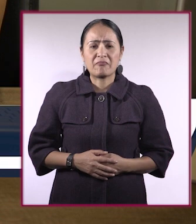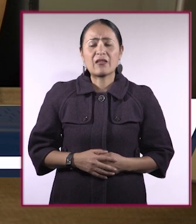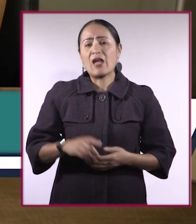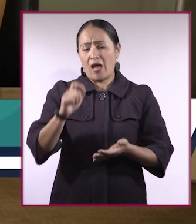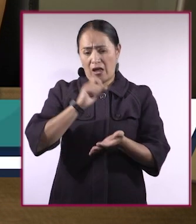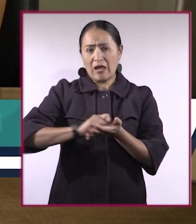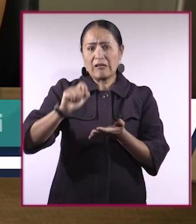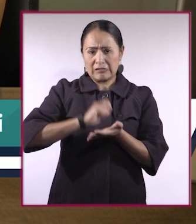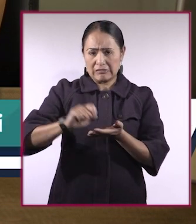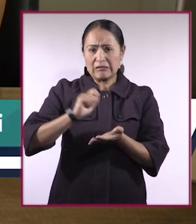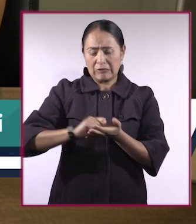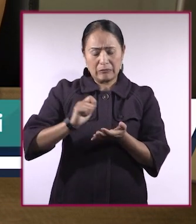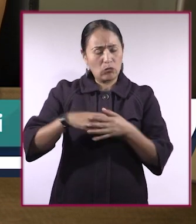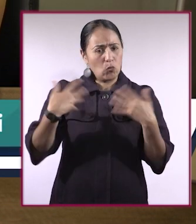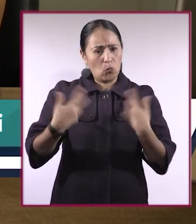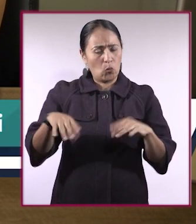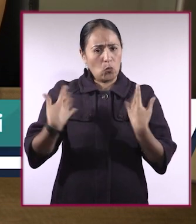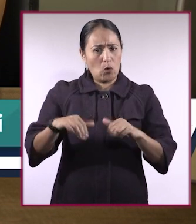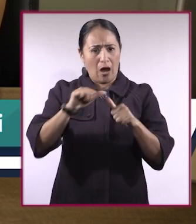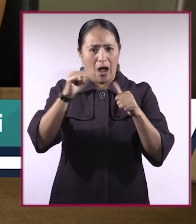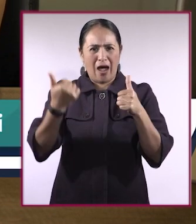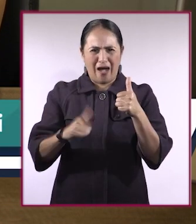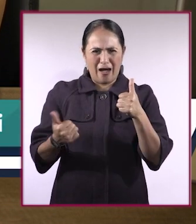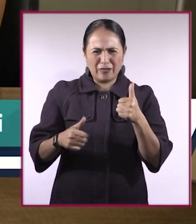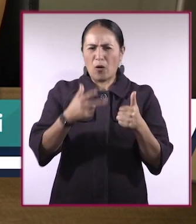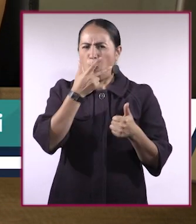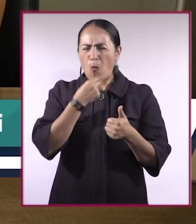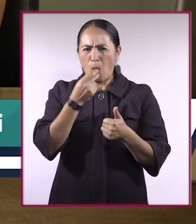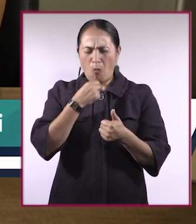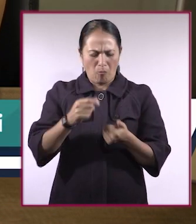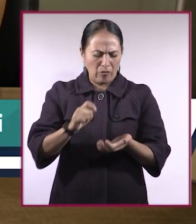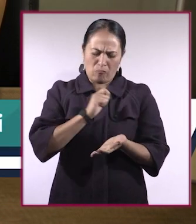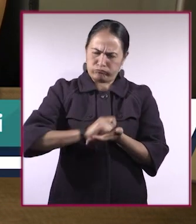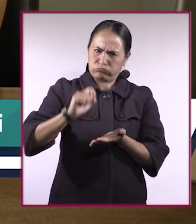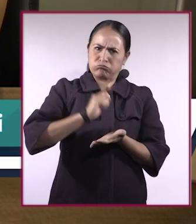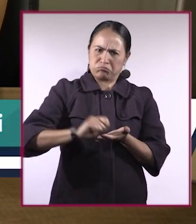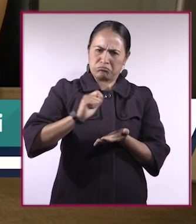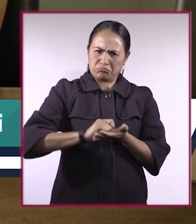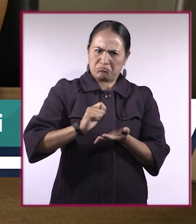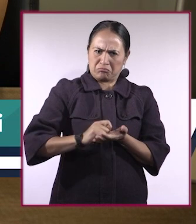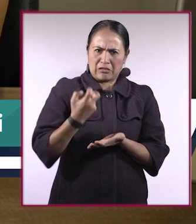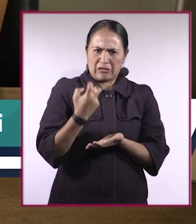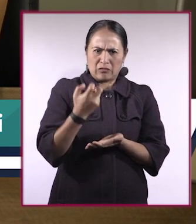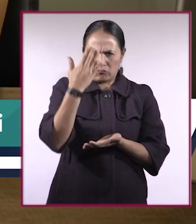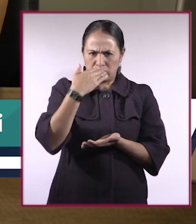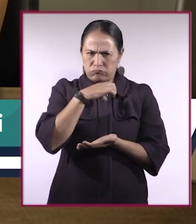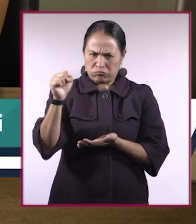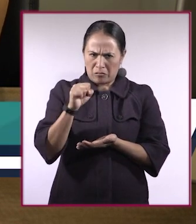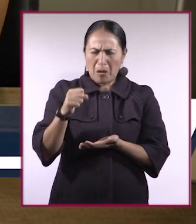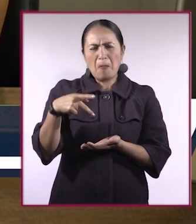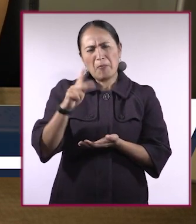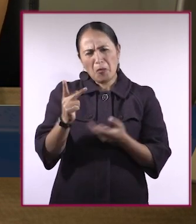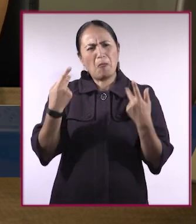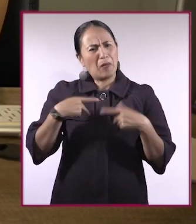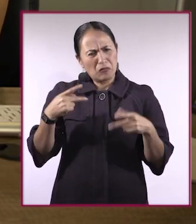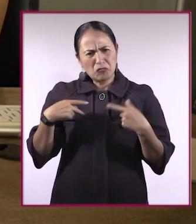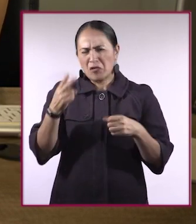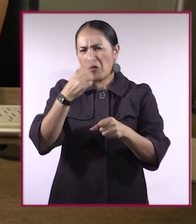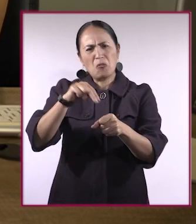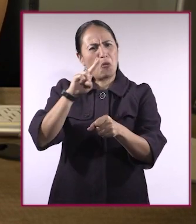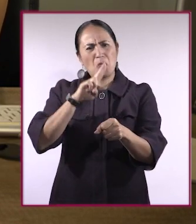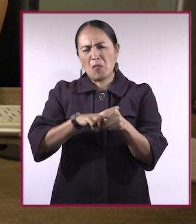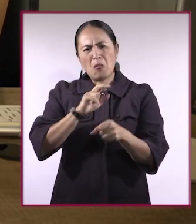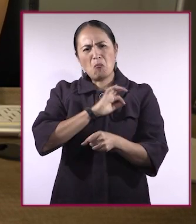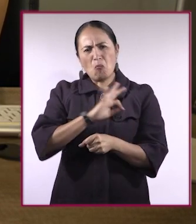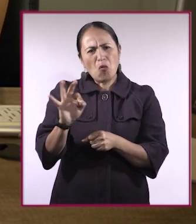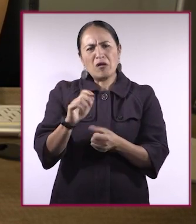Escribir es todo un arte cuando se trata de hacer literatura, pero no solo los escritores consagrados tienen esa necesidad. Cualquier persona que pretende